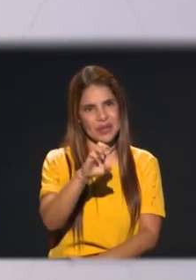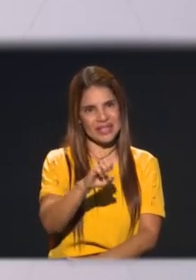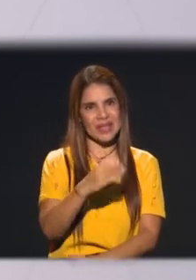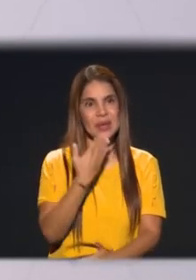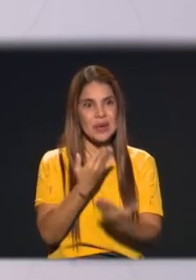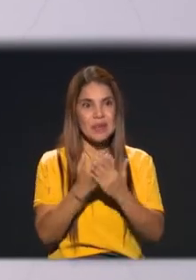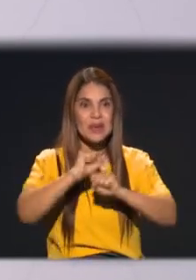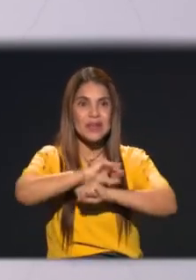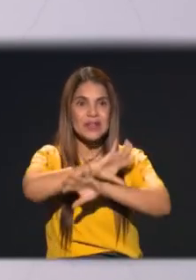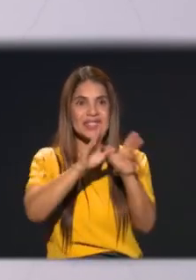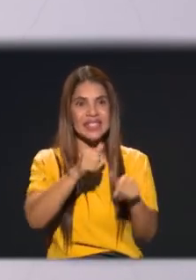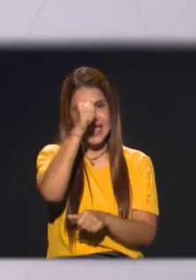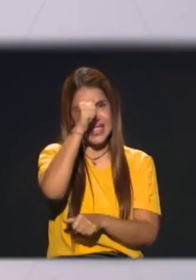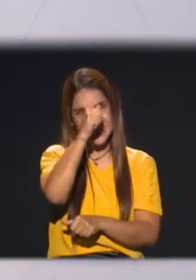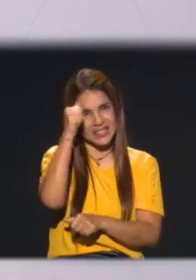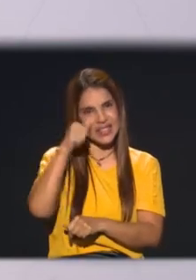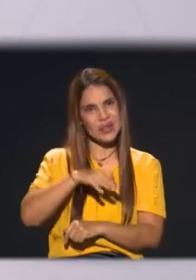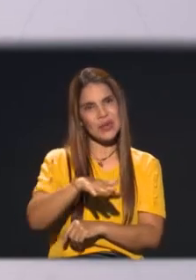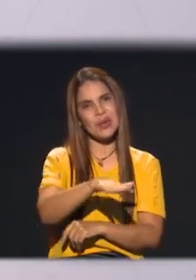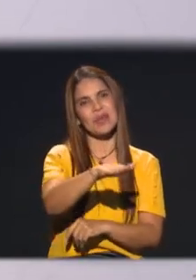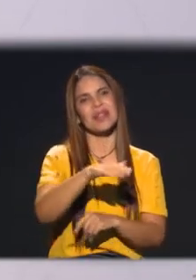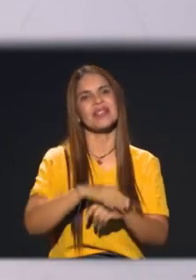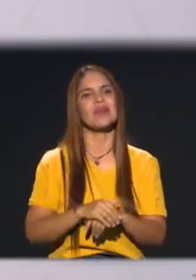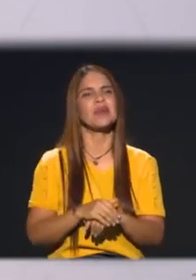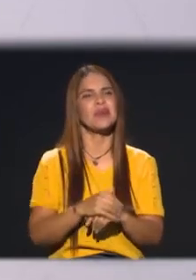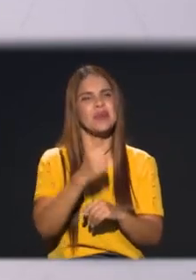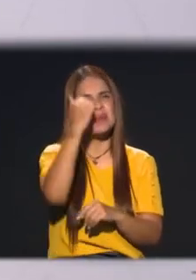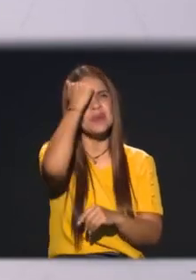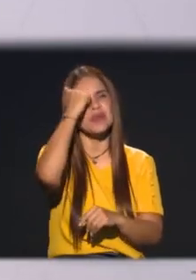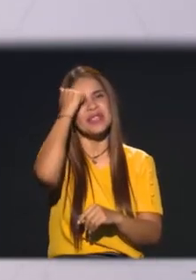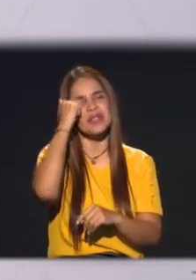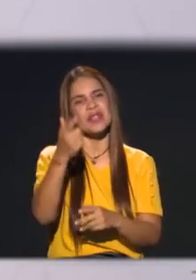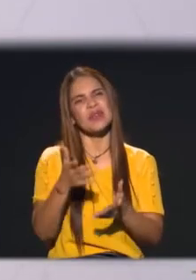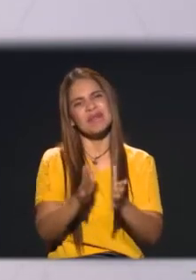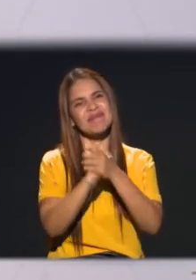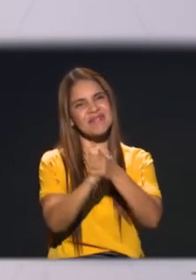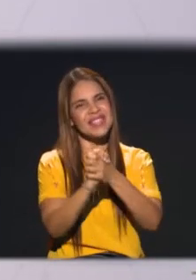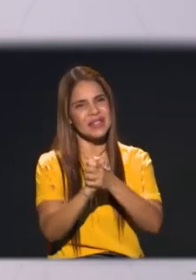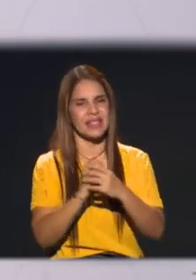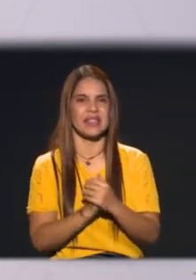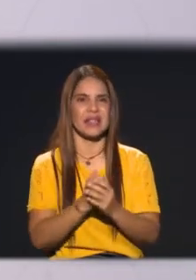días. Bueno, cuéntanos qué mensaje le quiere dar a los profesores y qué profesora en especial quiere saludar.